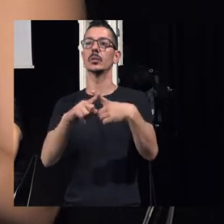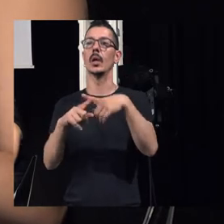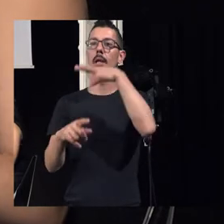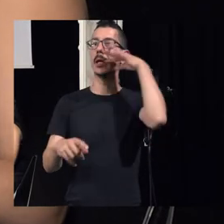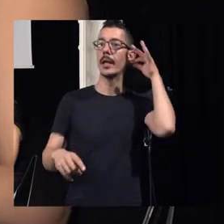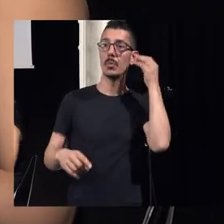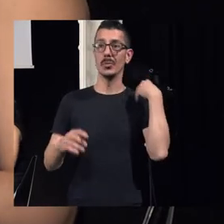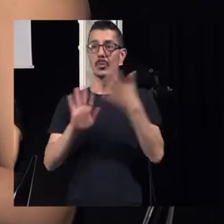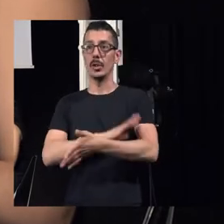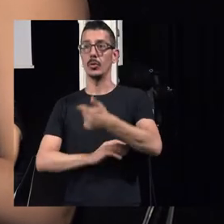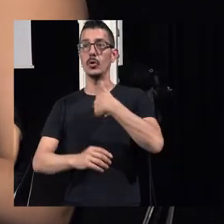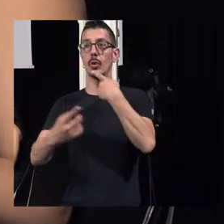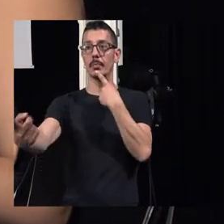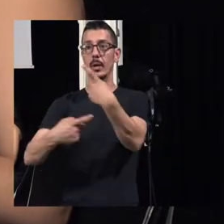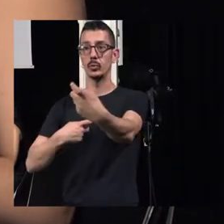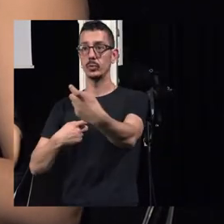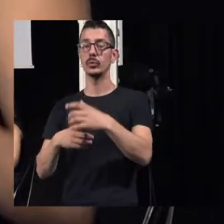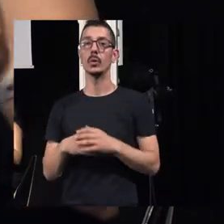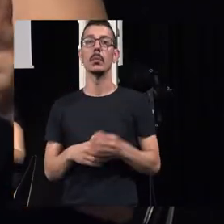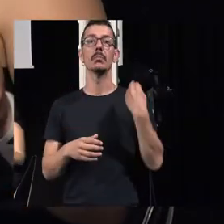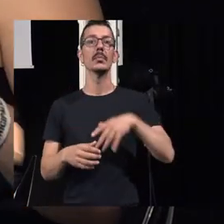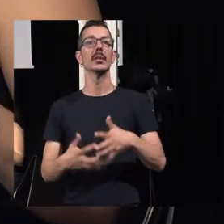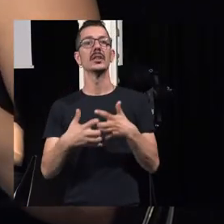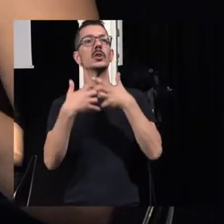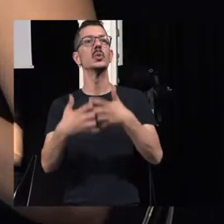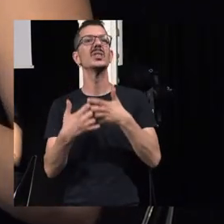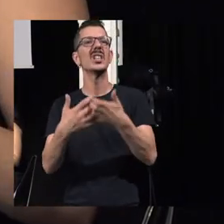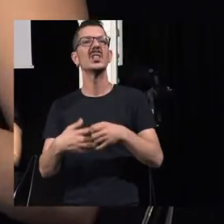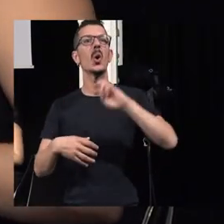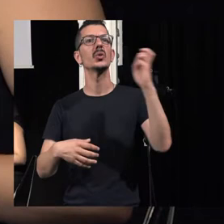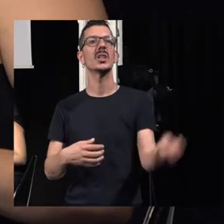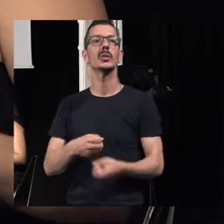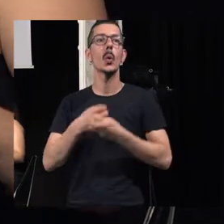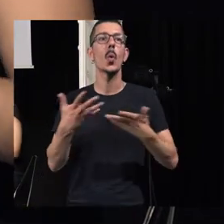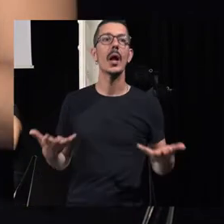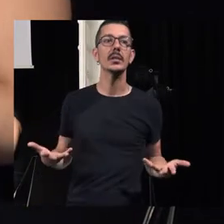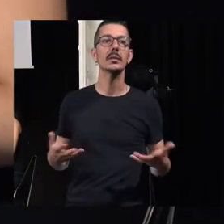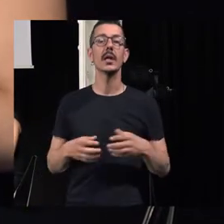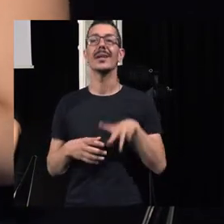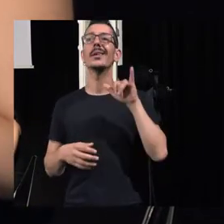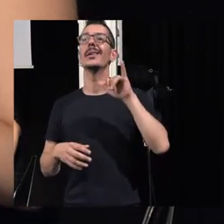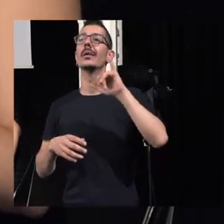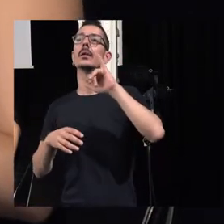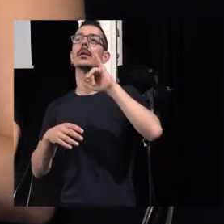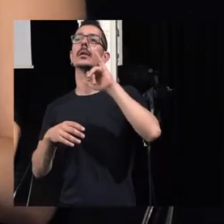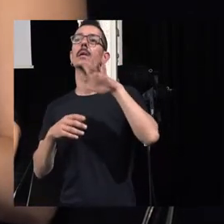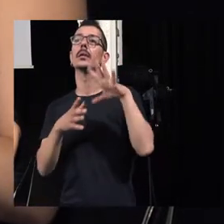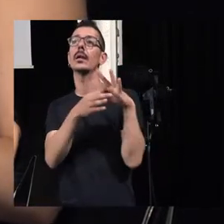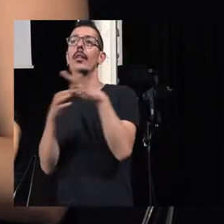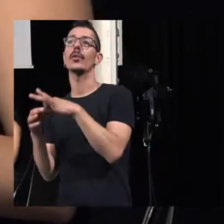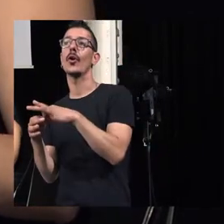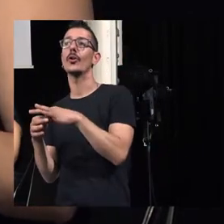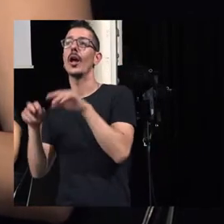pregunto, ¿cuáles son estas luchas otras y qué tienen que decir a las luchas unas?